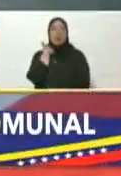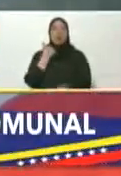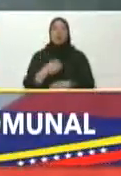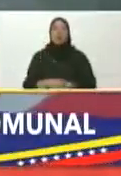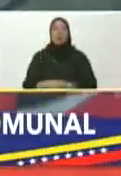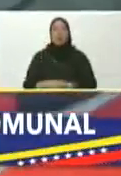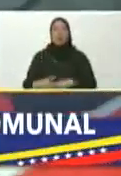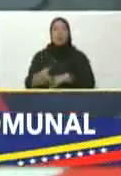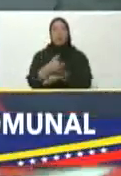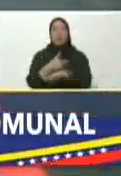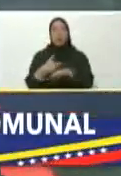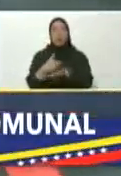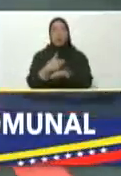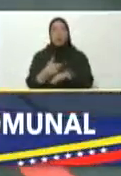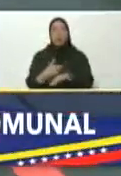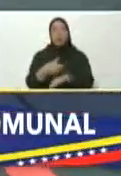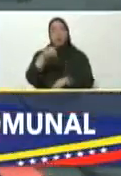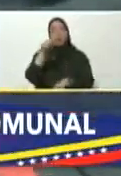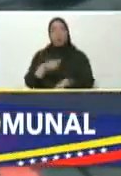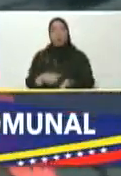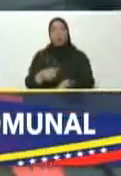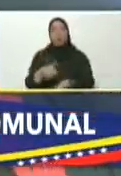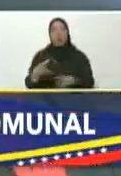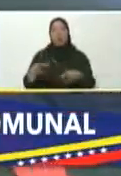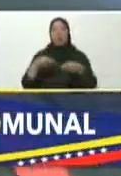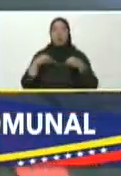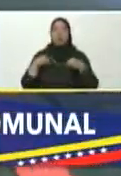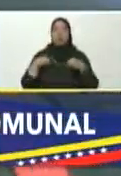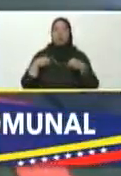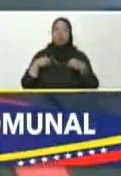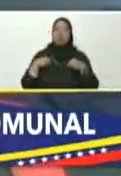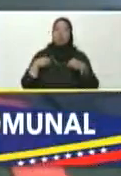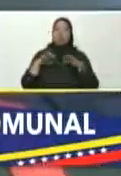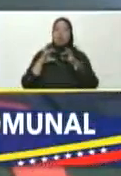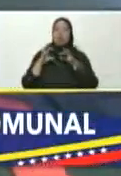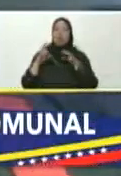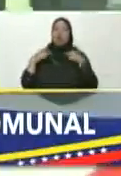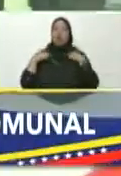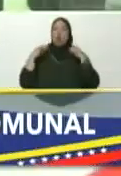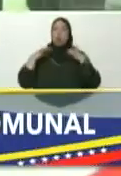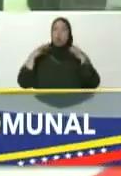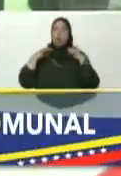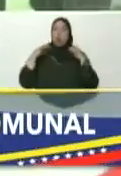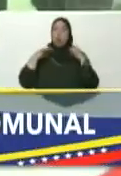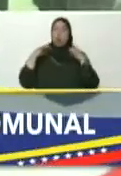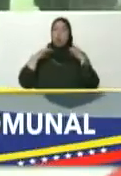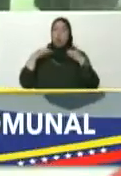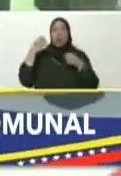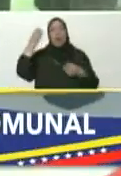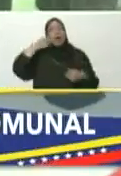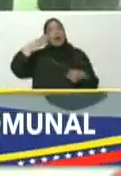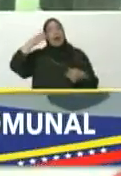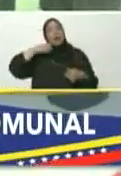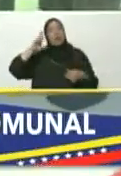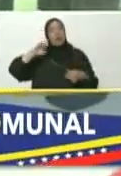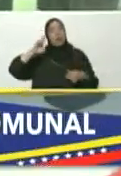Julio Fuenmayor. Obtuvimos la adquisición de uniformes, radios transmisores,